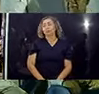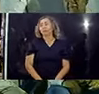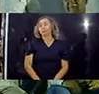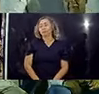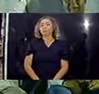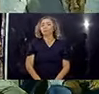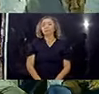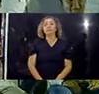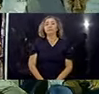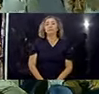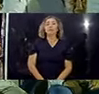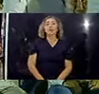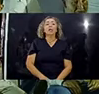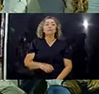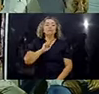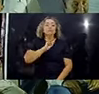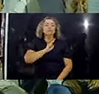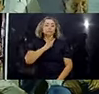Y en